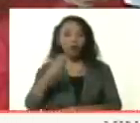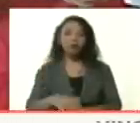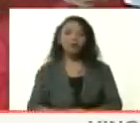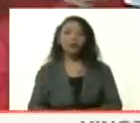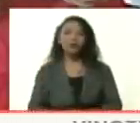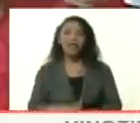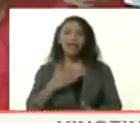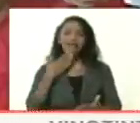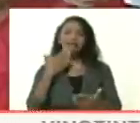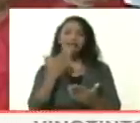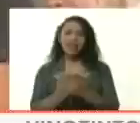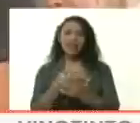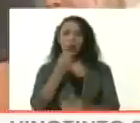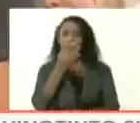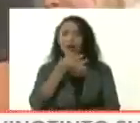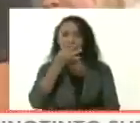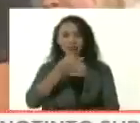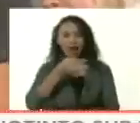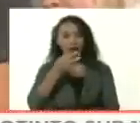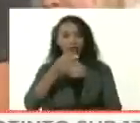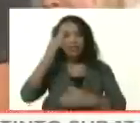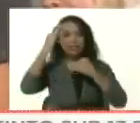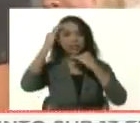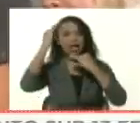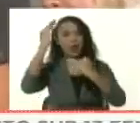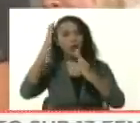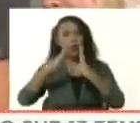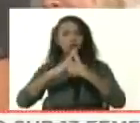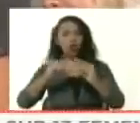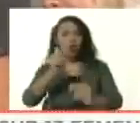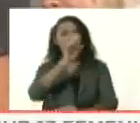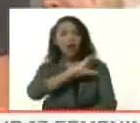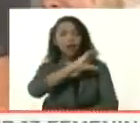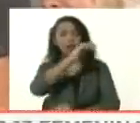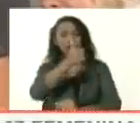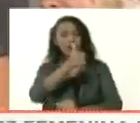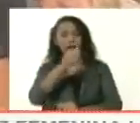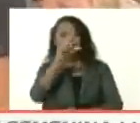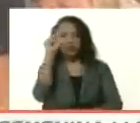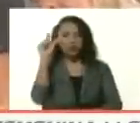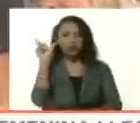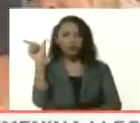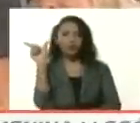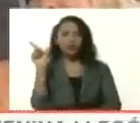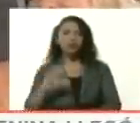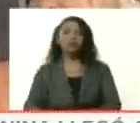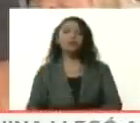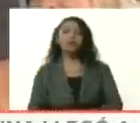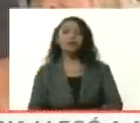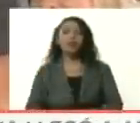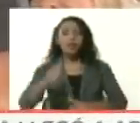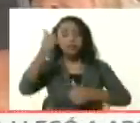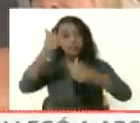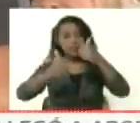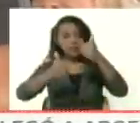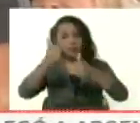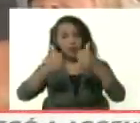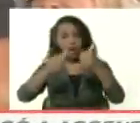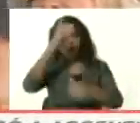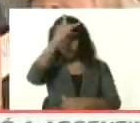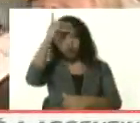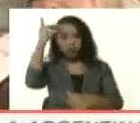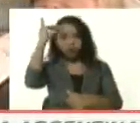Gracias, buenas tardes. Saludos a la directiva nacional del Partido Socialista Unido de Venezuela. Diputado Diosdado